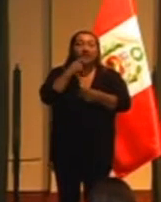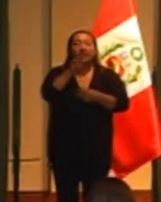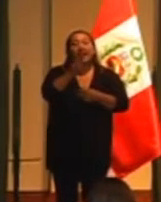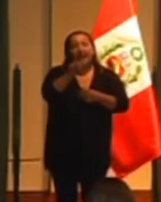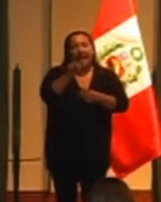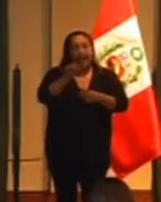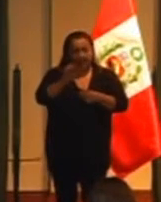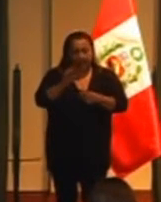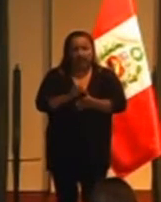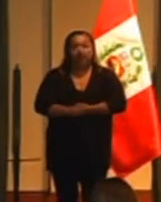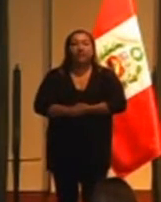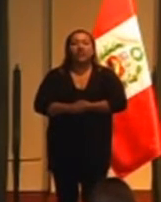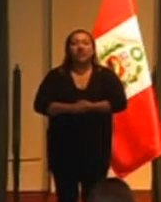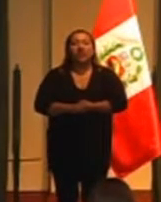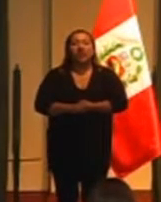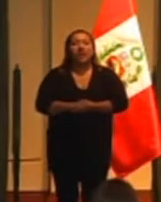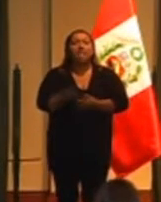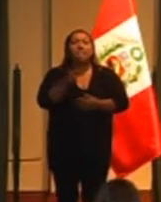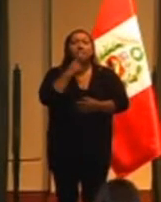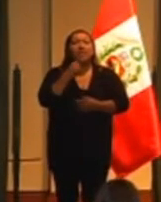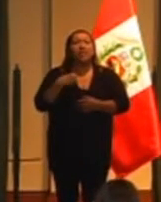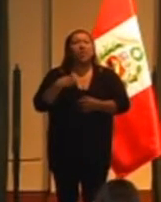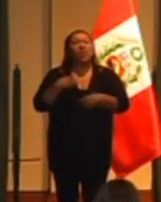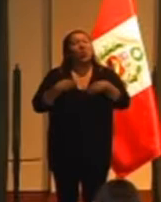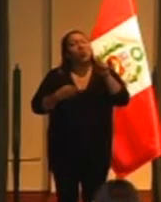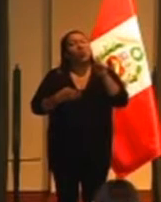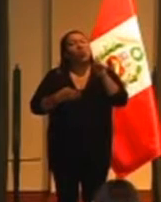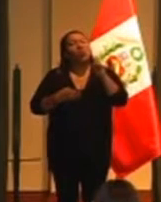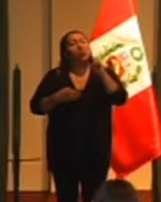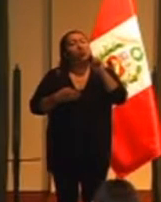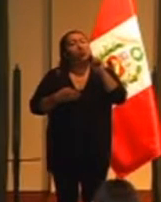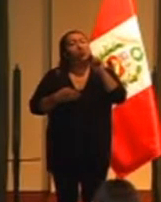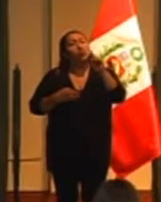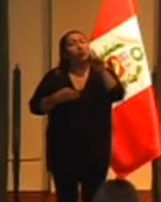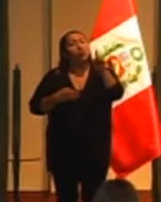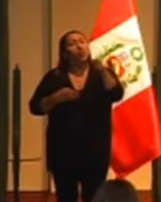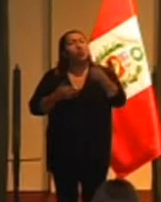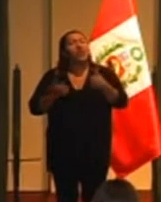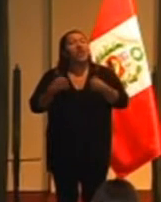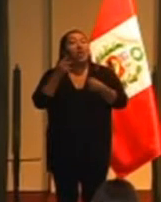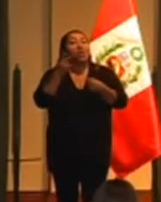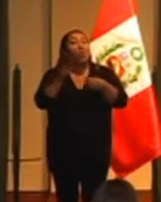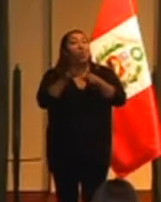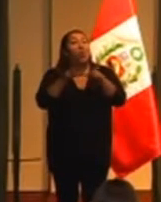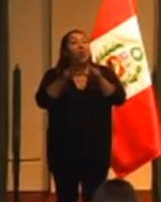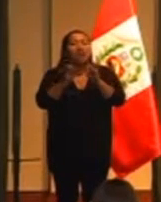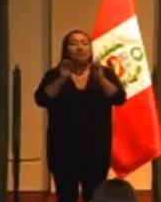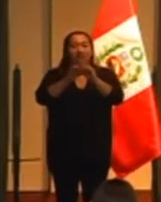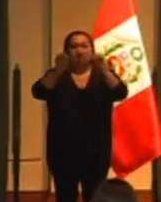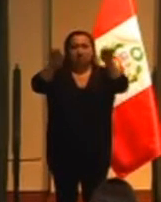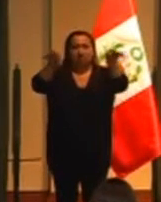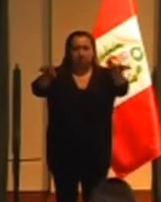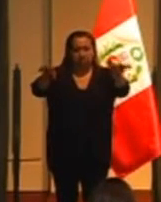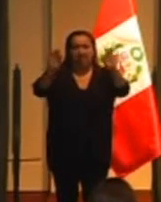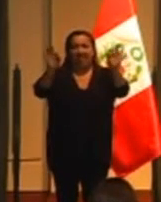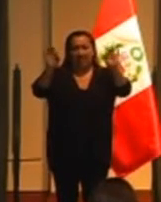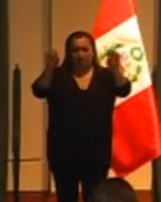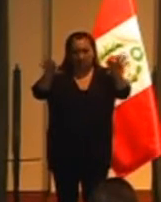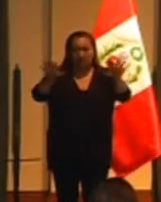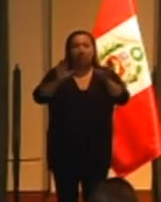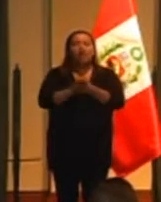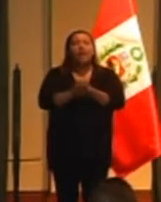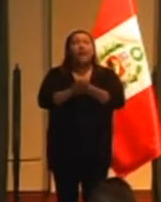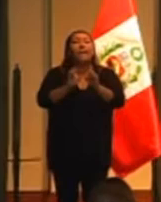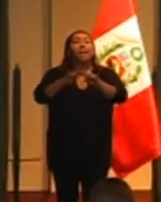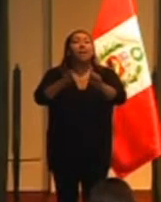RAES. Y me dijo: tienen dos lugares para dejar los aparatos eléctricos y electrónicos,